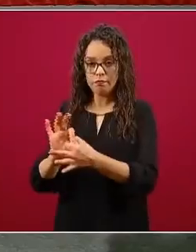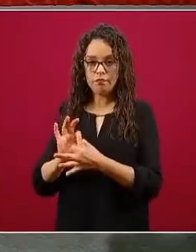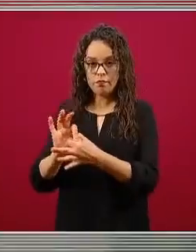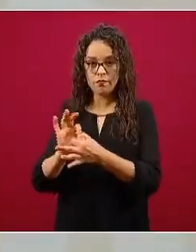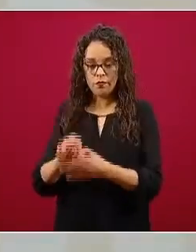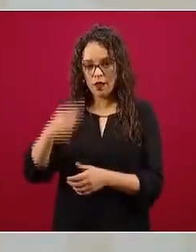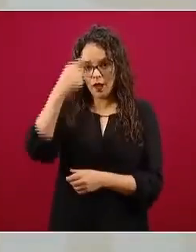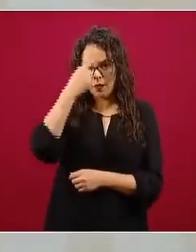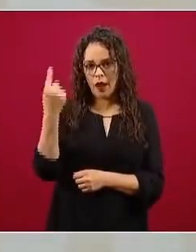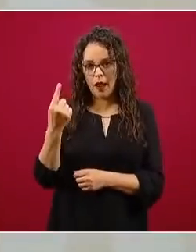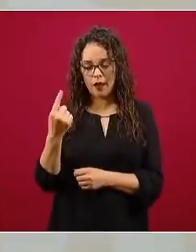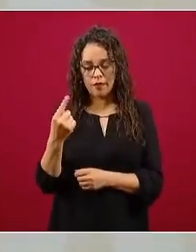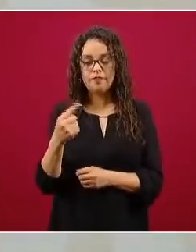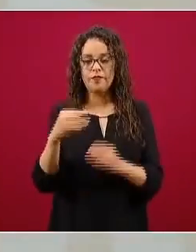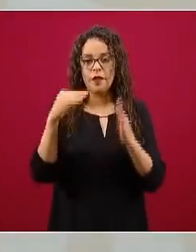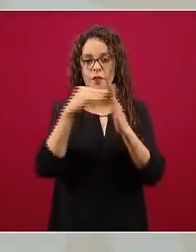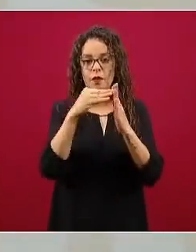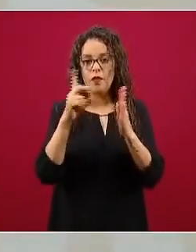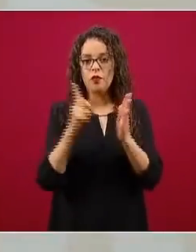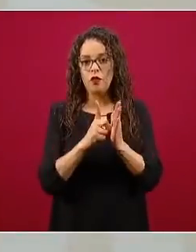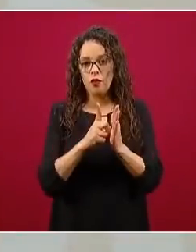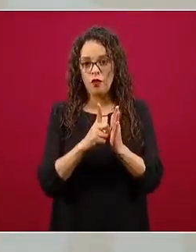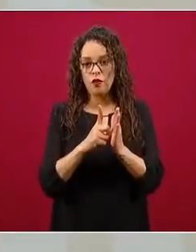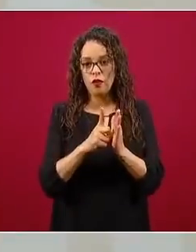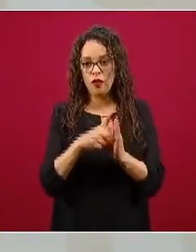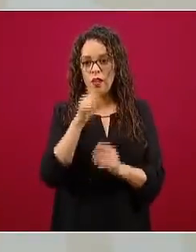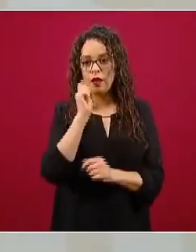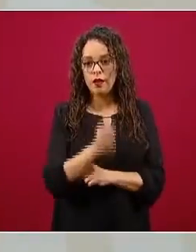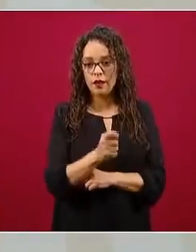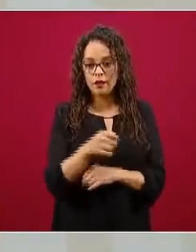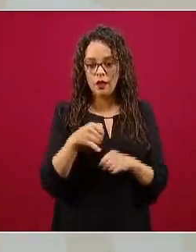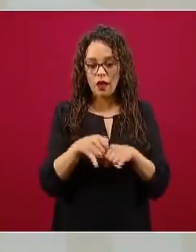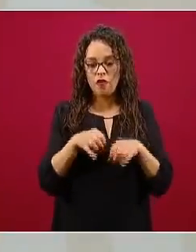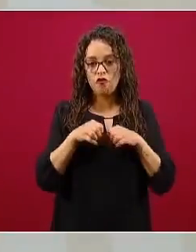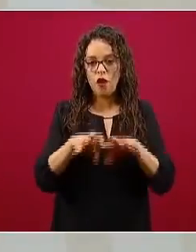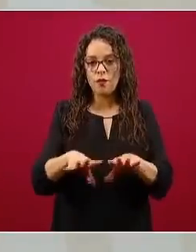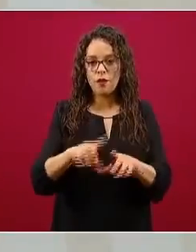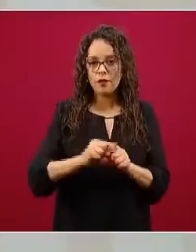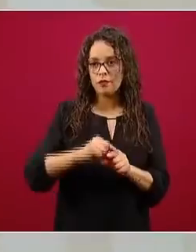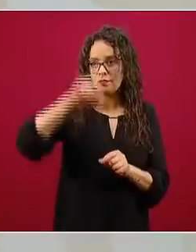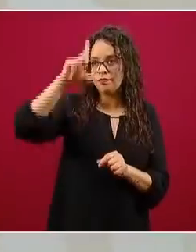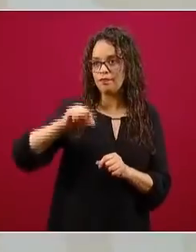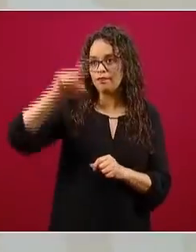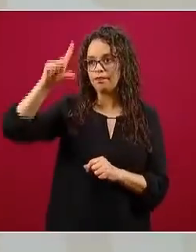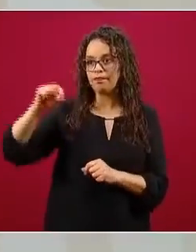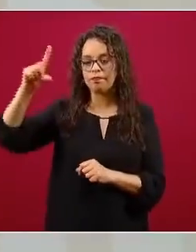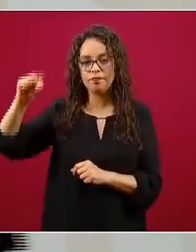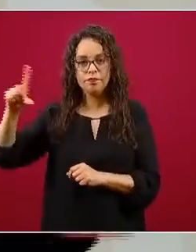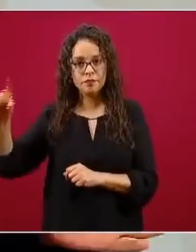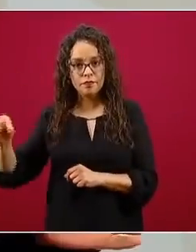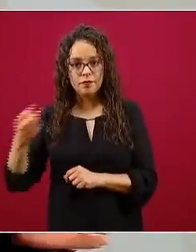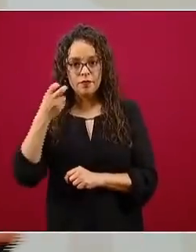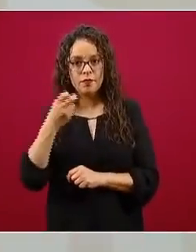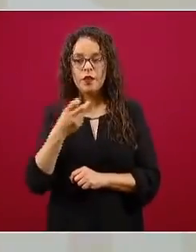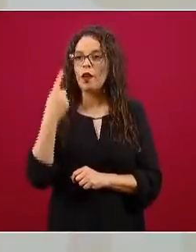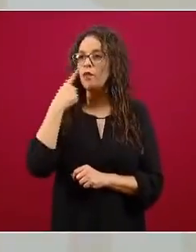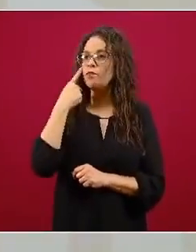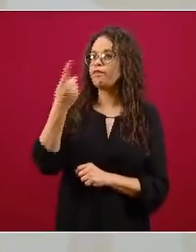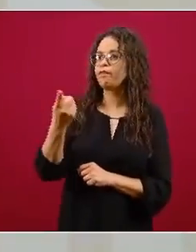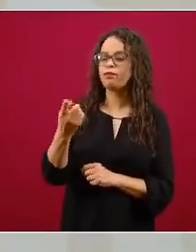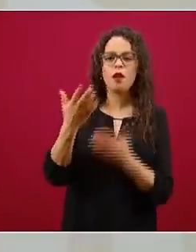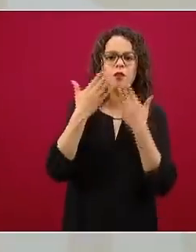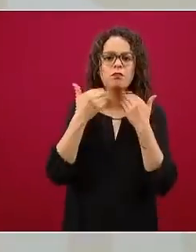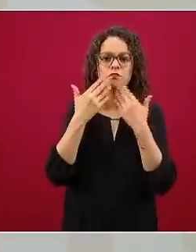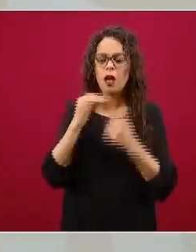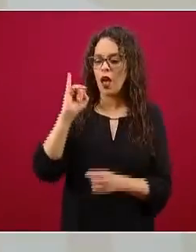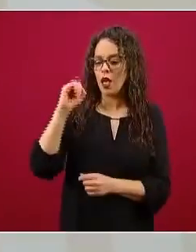metodología para incorporar la información estadística de la mortalidad que no es inicialmente observada. La presentación del doctor